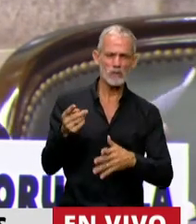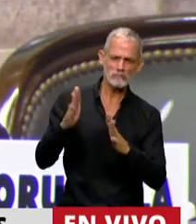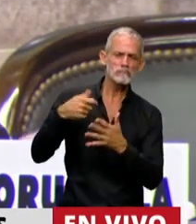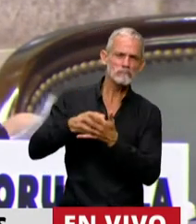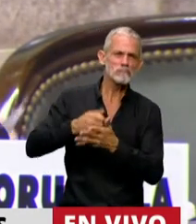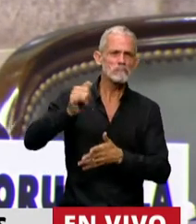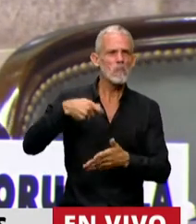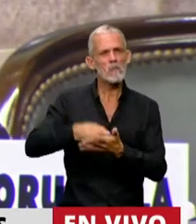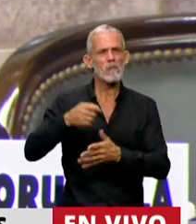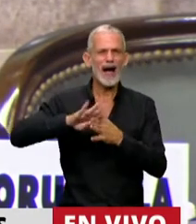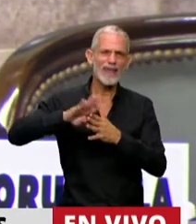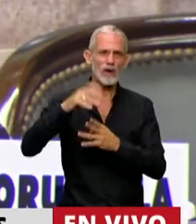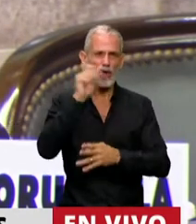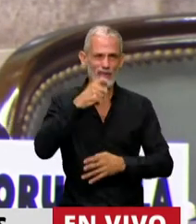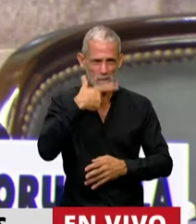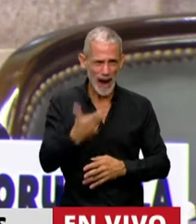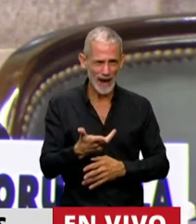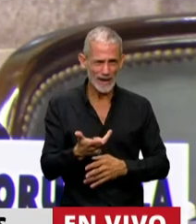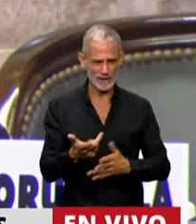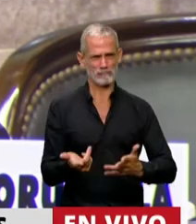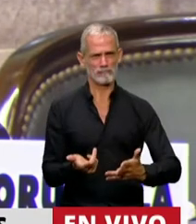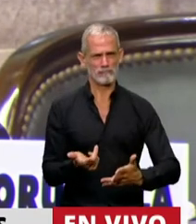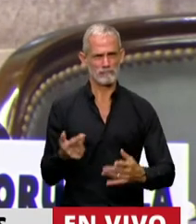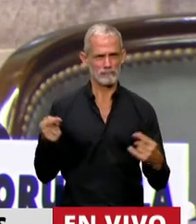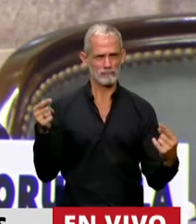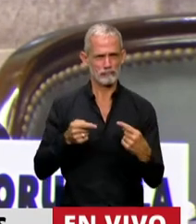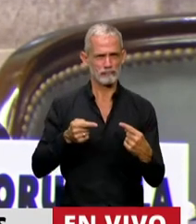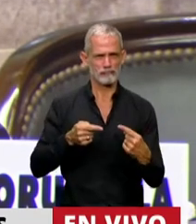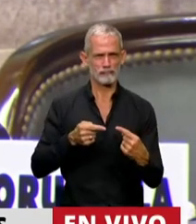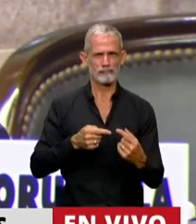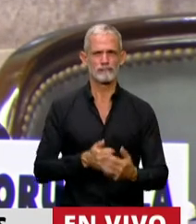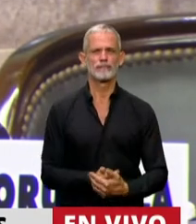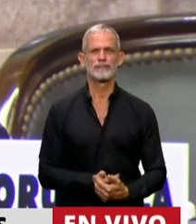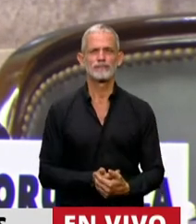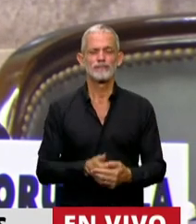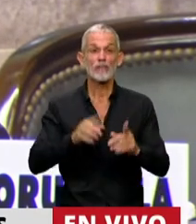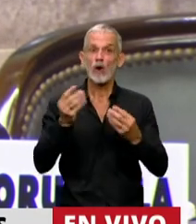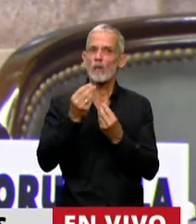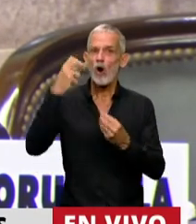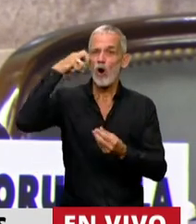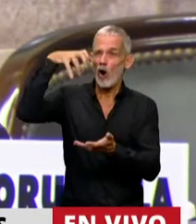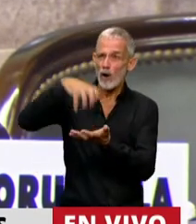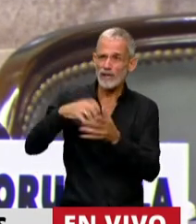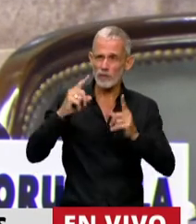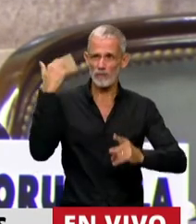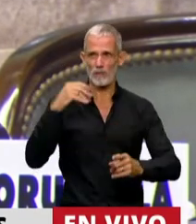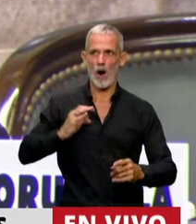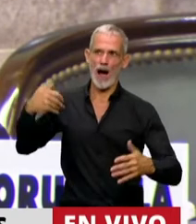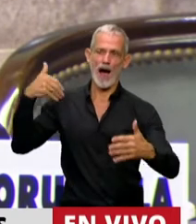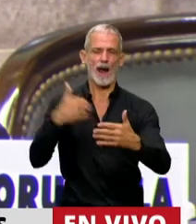reconocer la deuda de Macri. como ha hecho el Congreso en todos estos